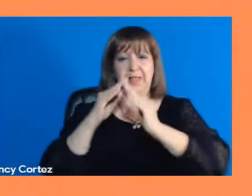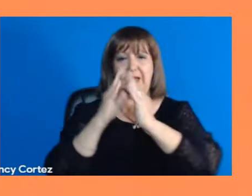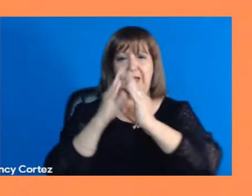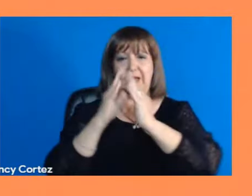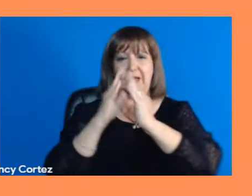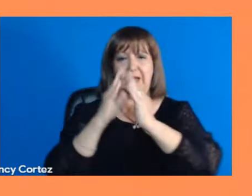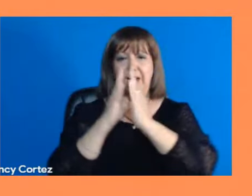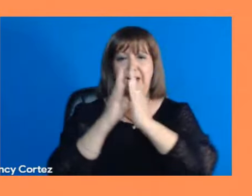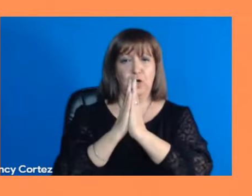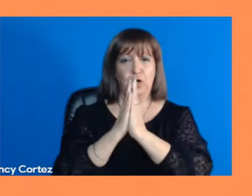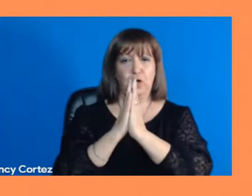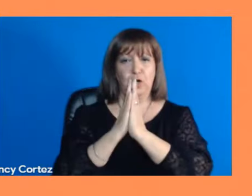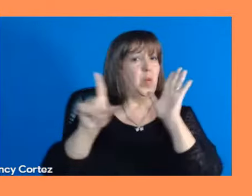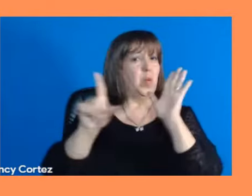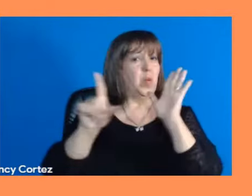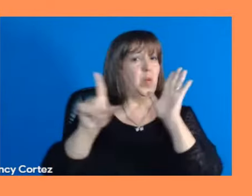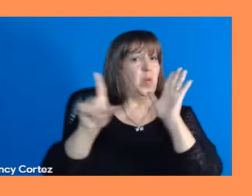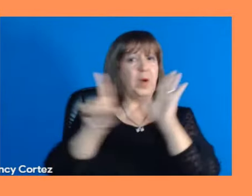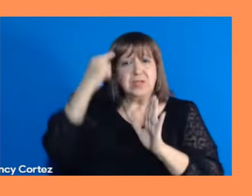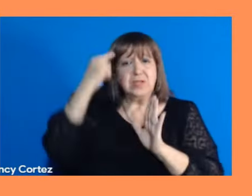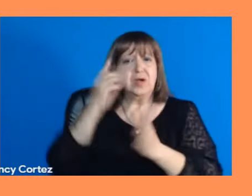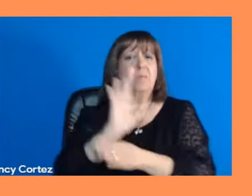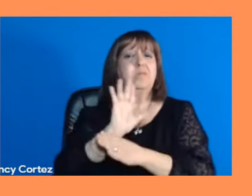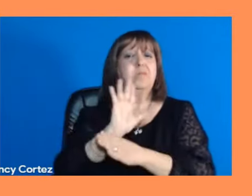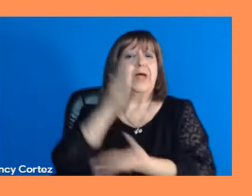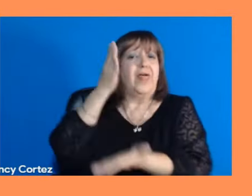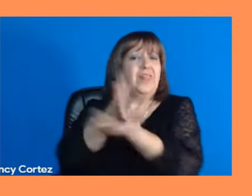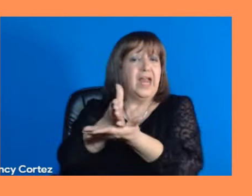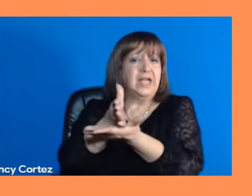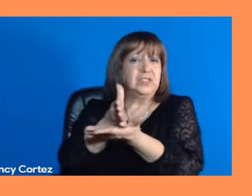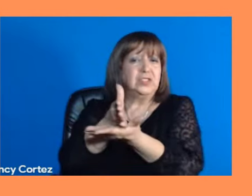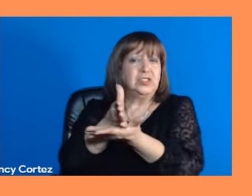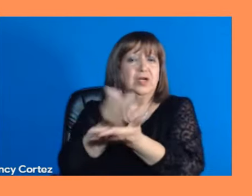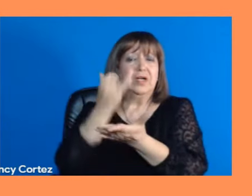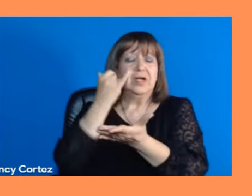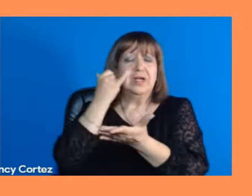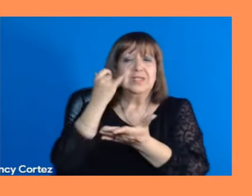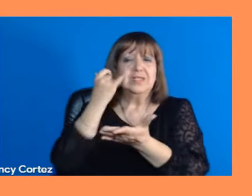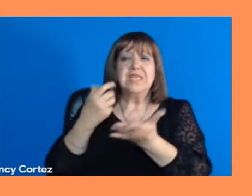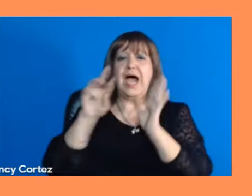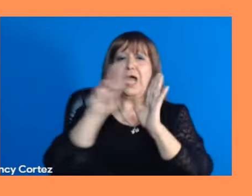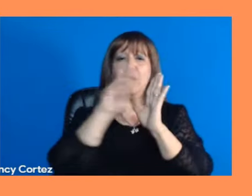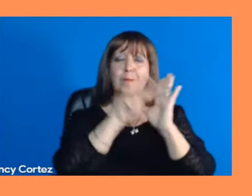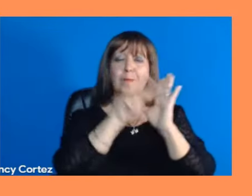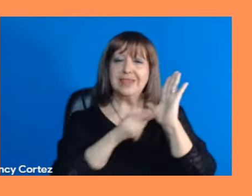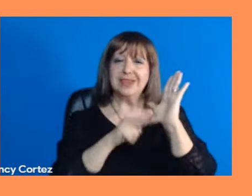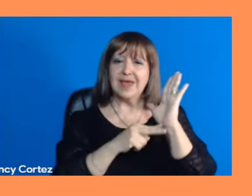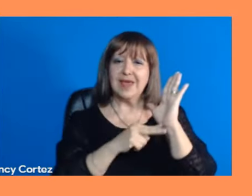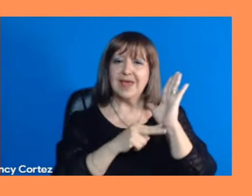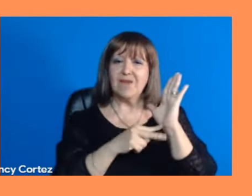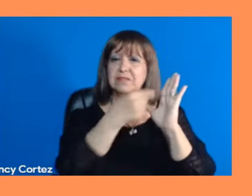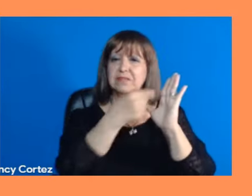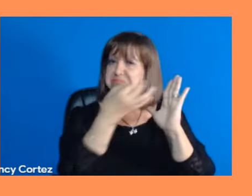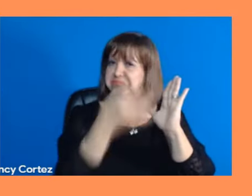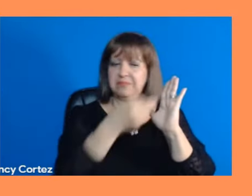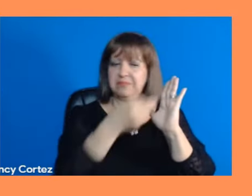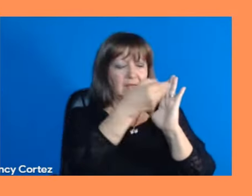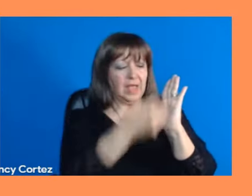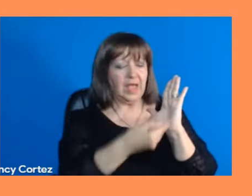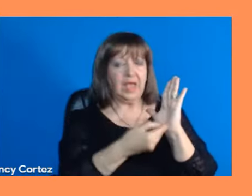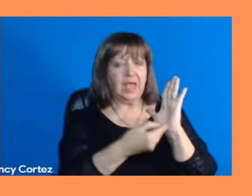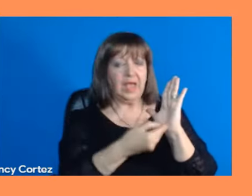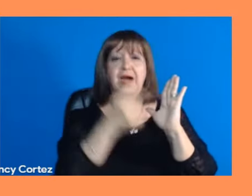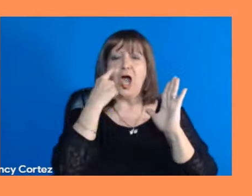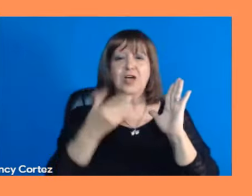un derecho. Se inscribe en un plexo normativo que, entre otros, también reconoce a la ciudadanía el